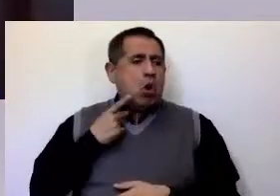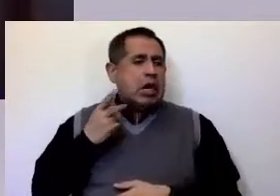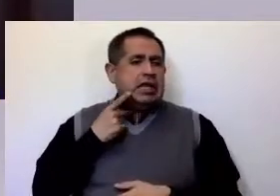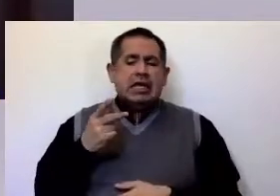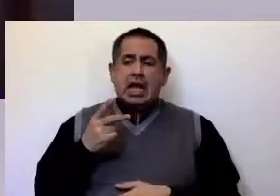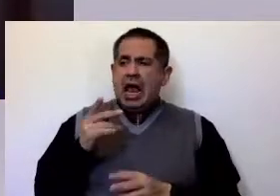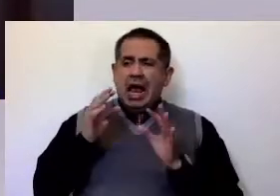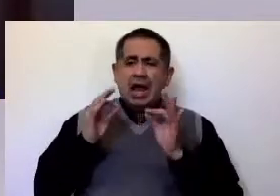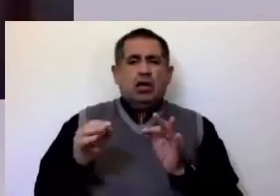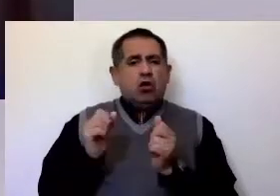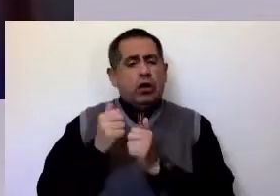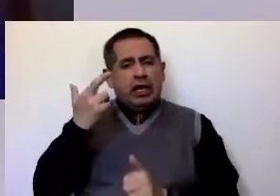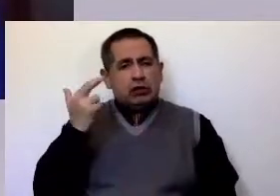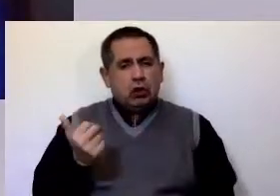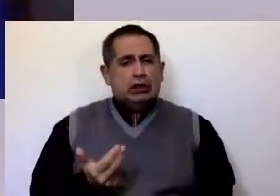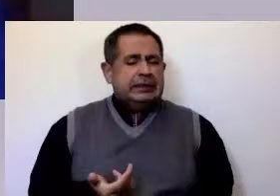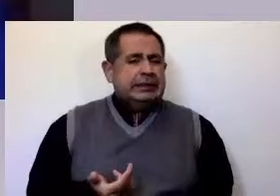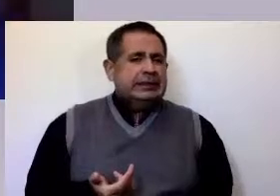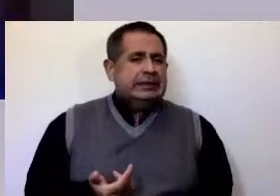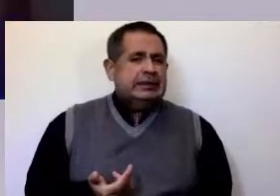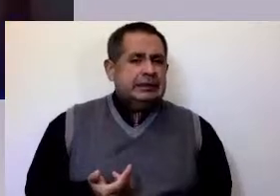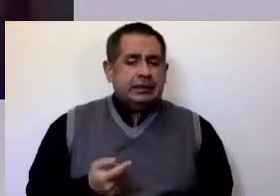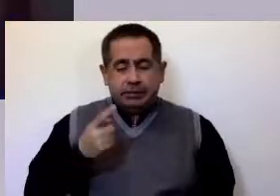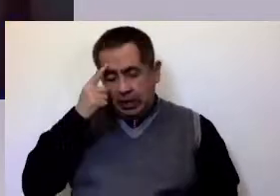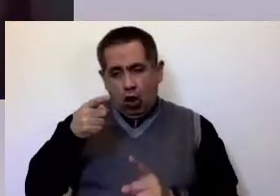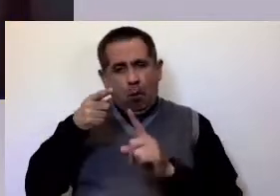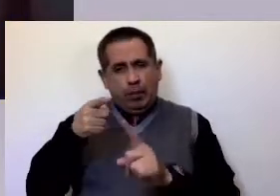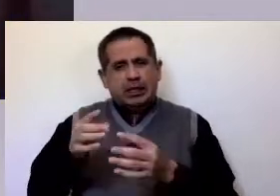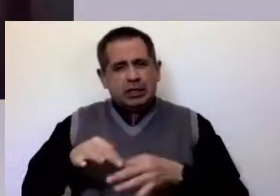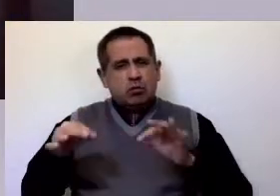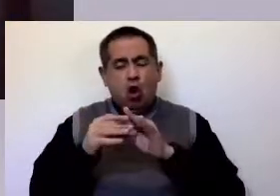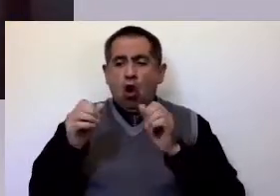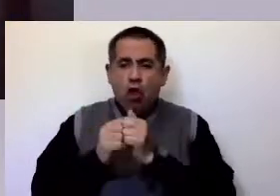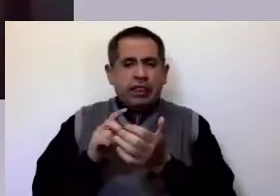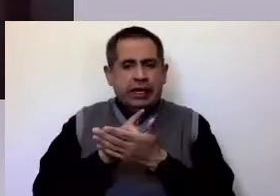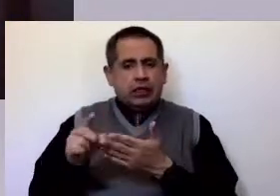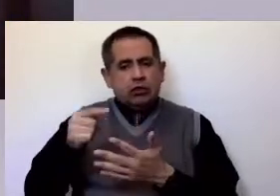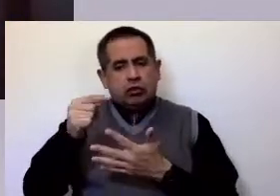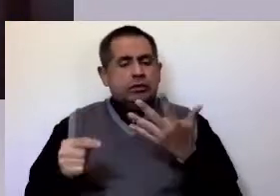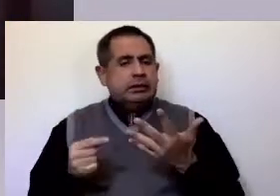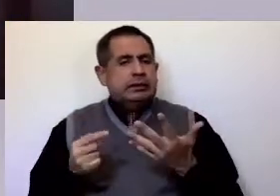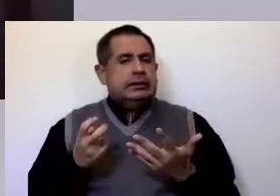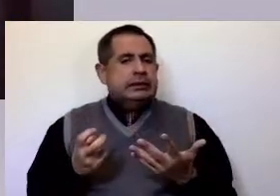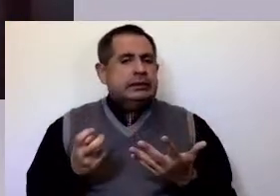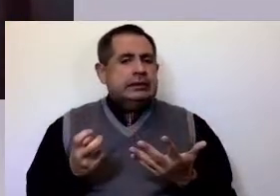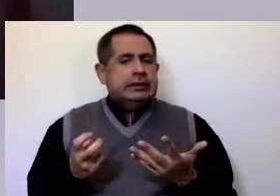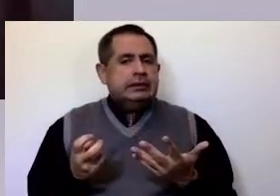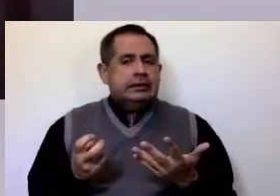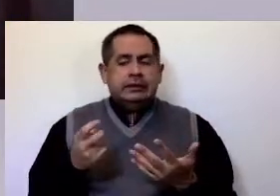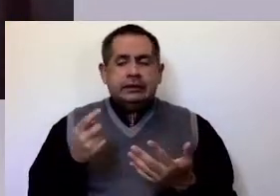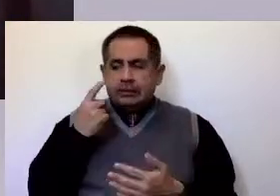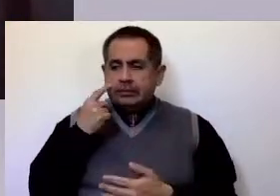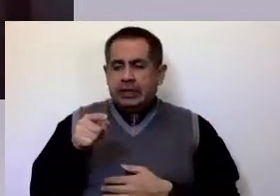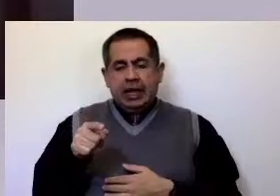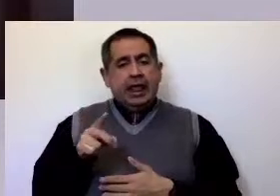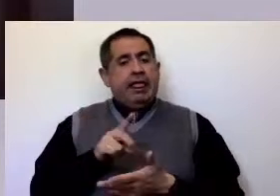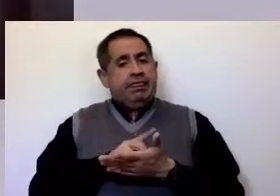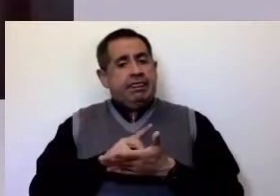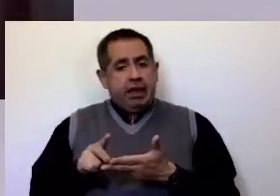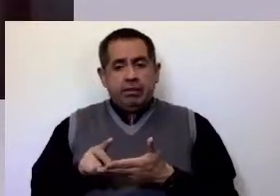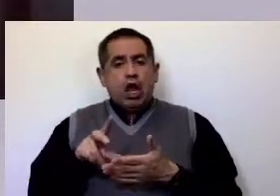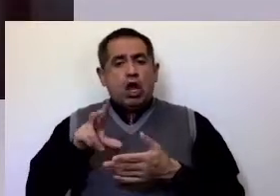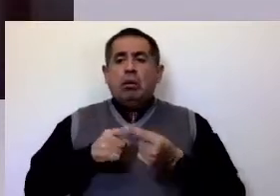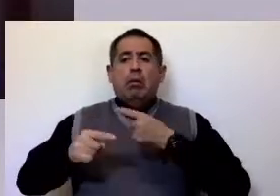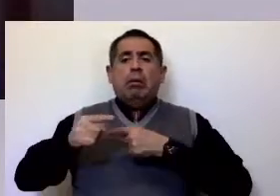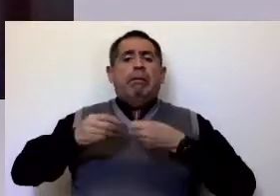razonable para alcanzar el objetivo impuesto por el derecho en cuestión y finalmente el deber de no regresividad